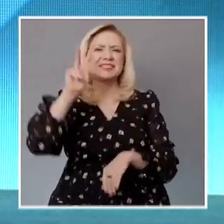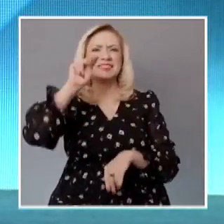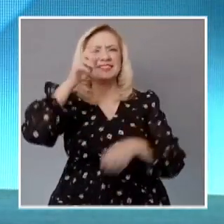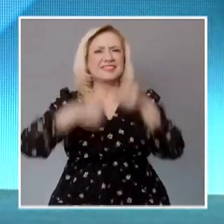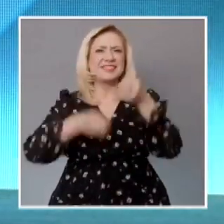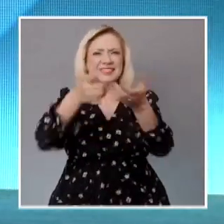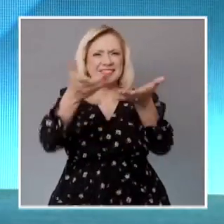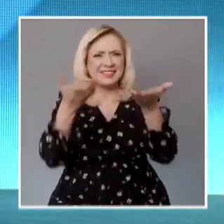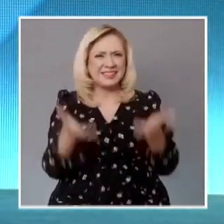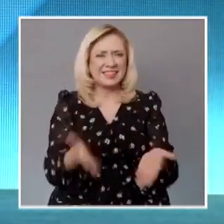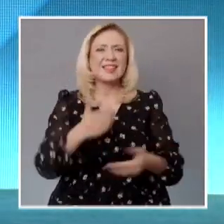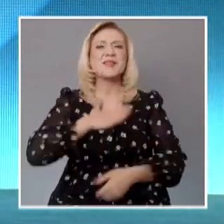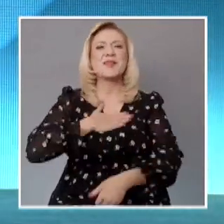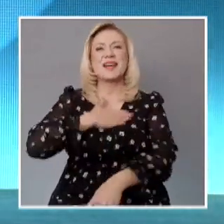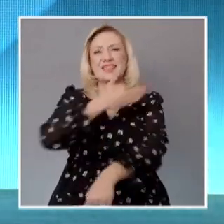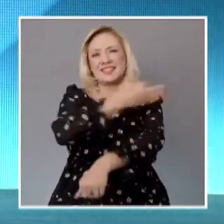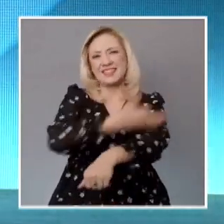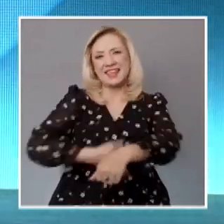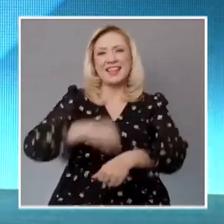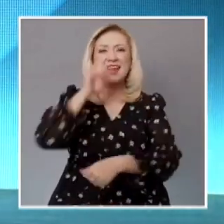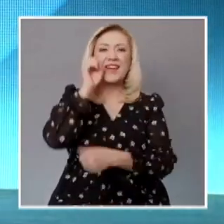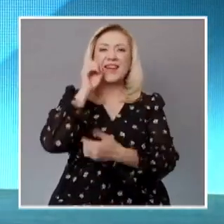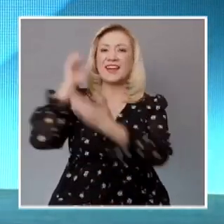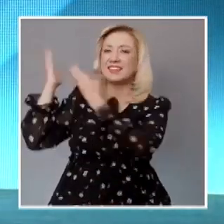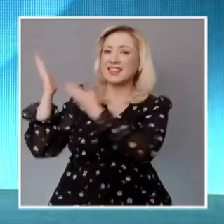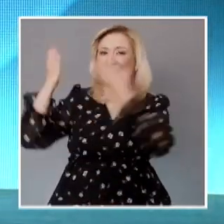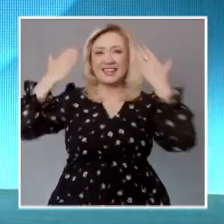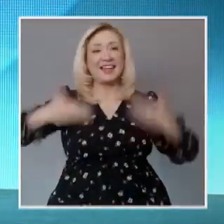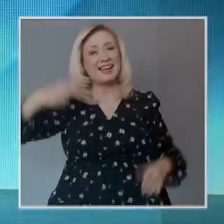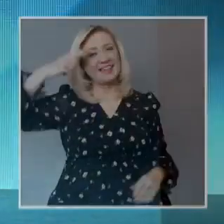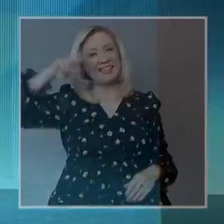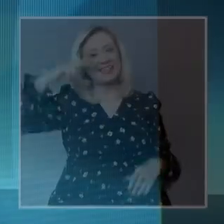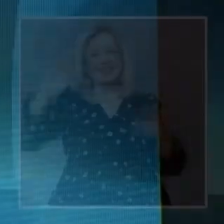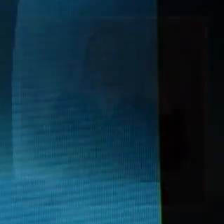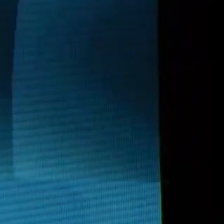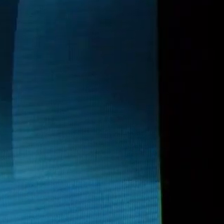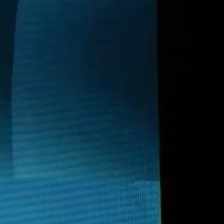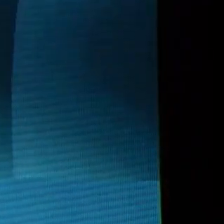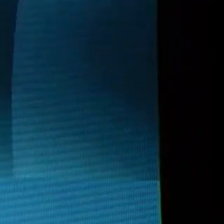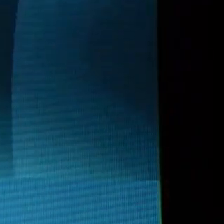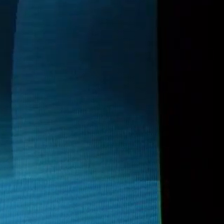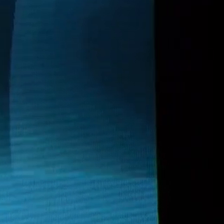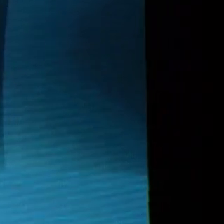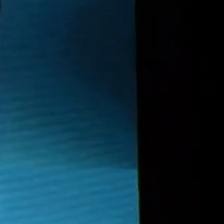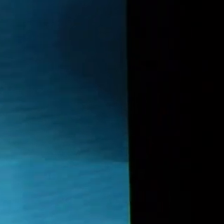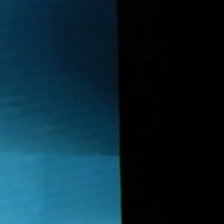Muy buenas tardes, soy Oscar González. Hasta la próxima.